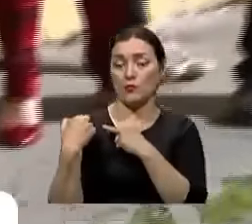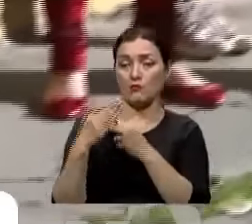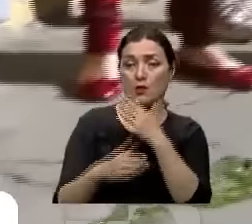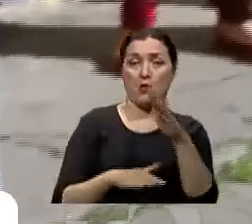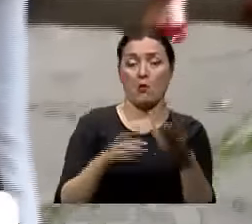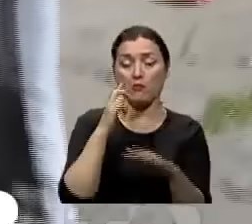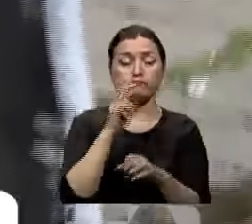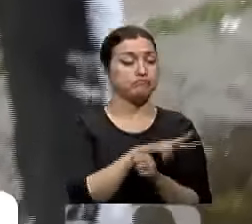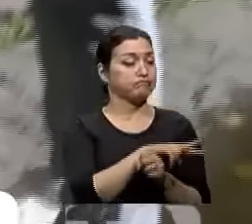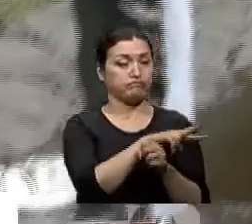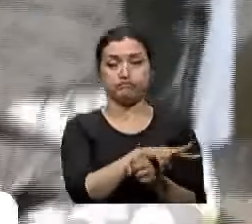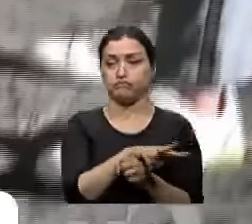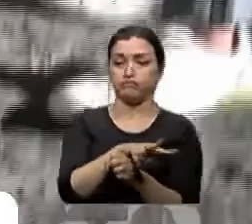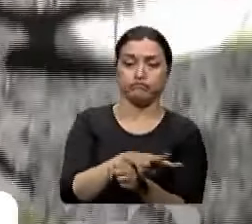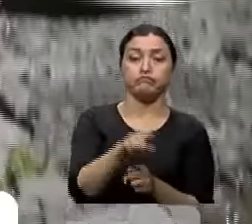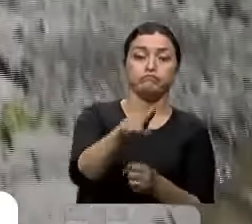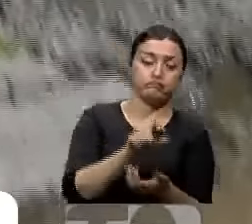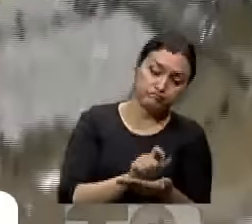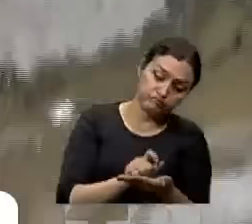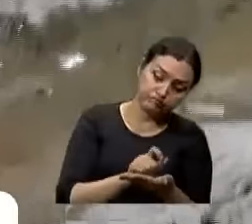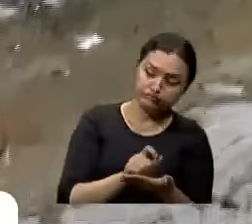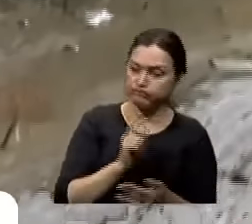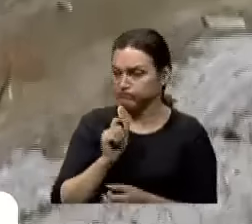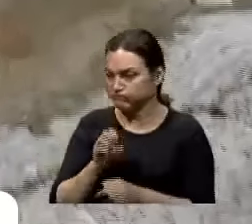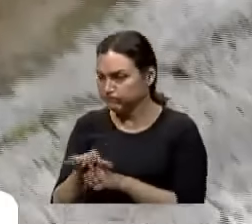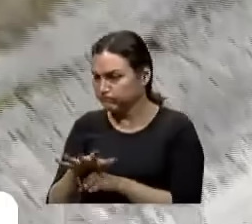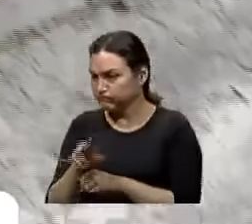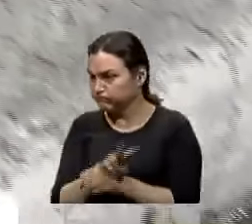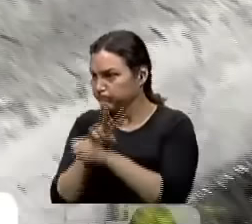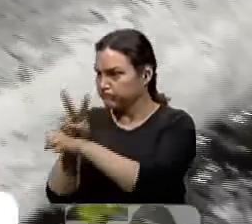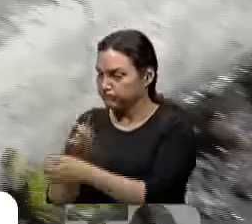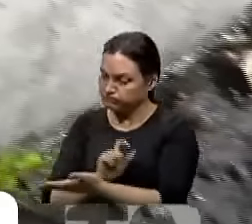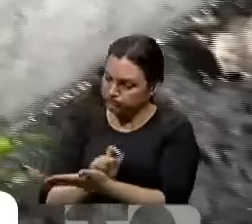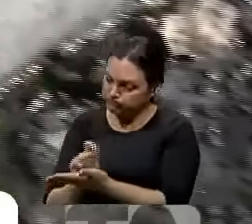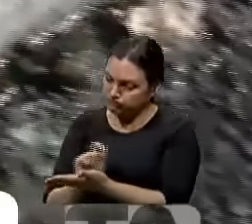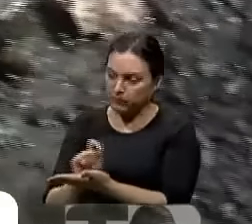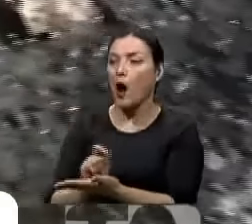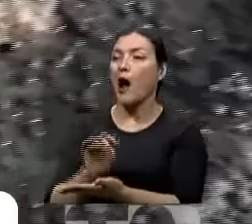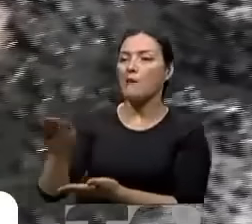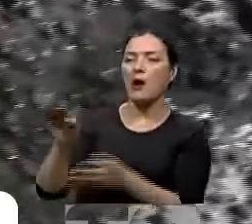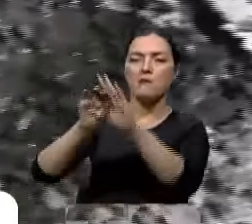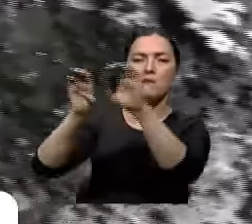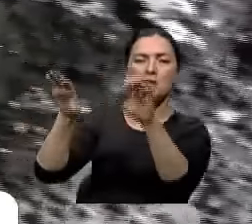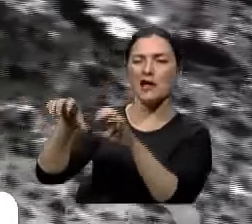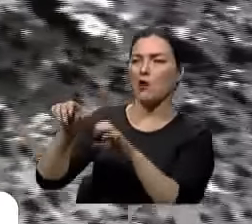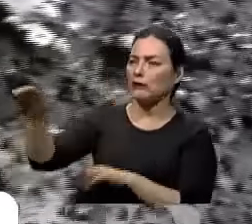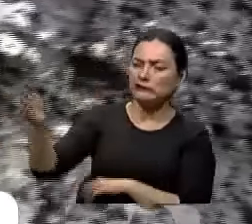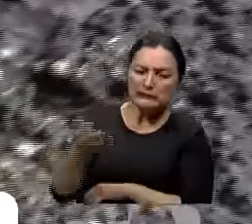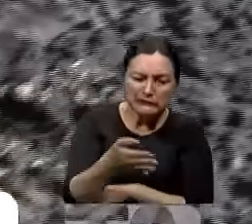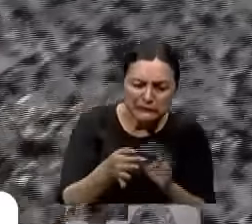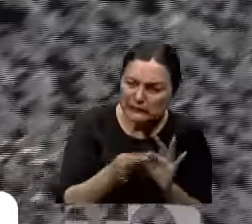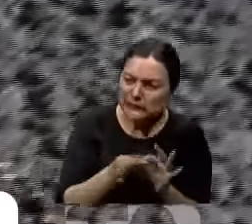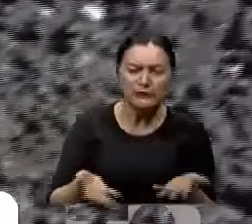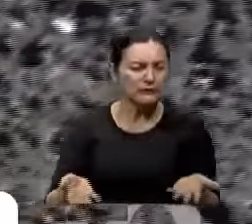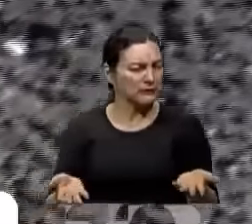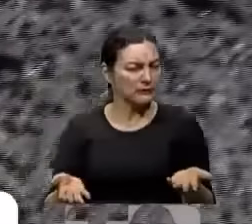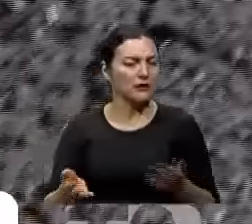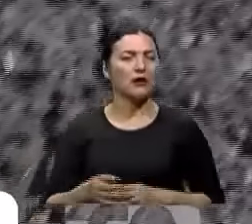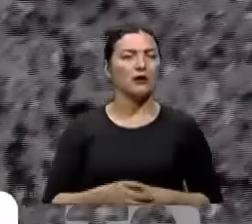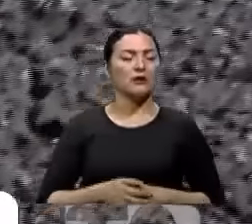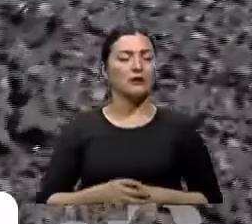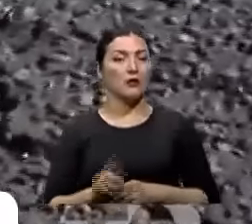esta situación, porque no es solamente aquí en el lugar, aquí de estas fugas de agua y en todas partes.